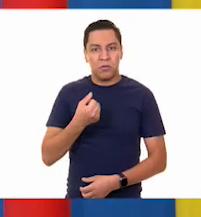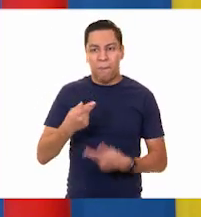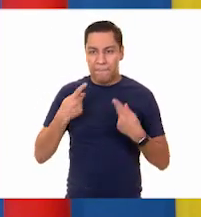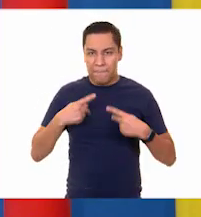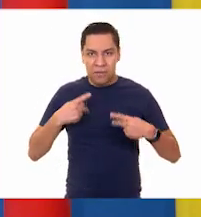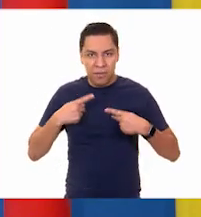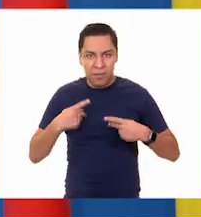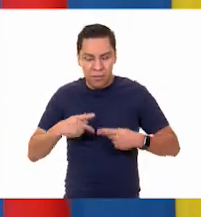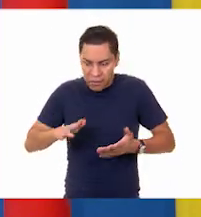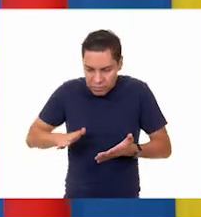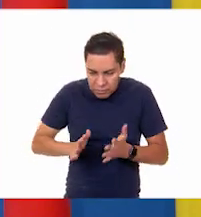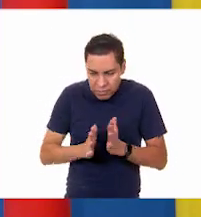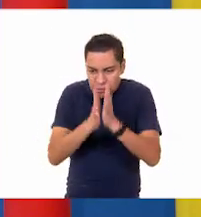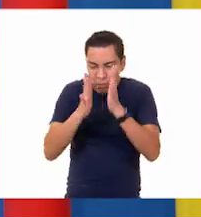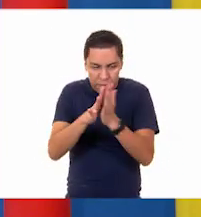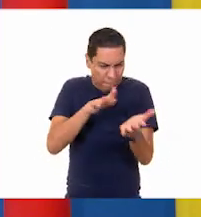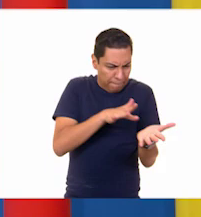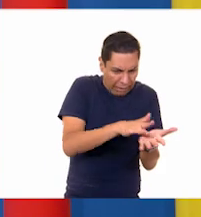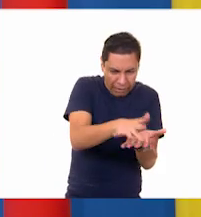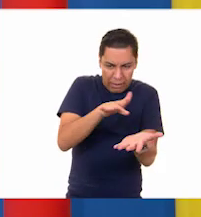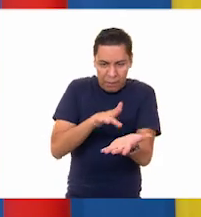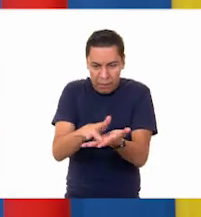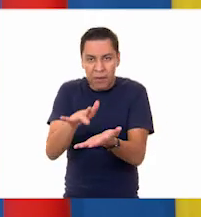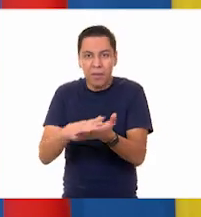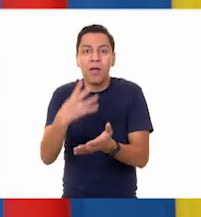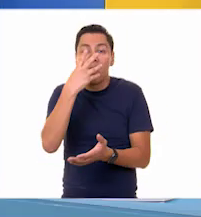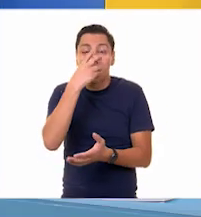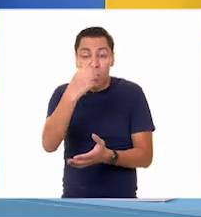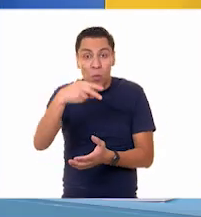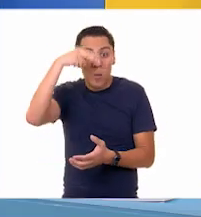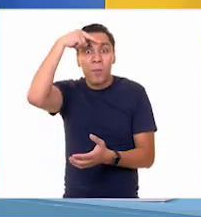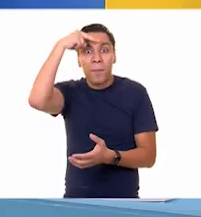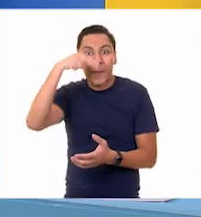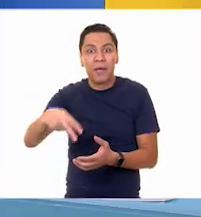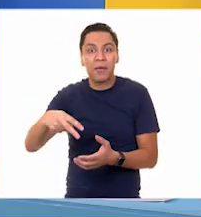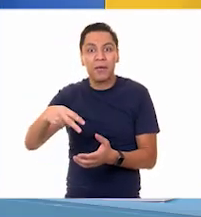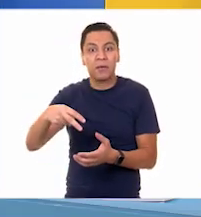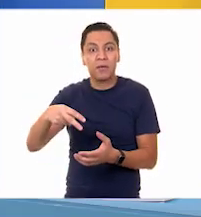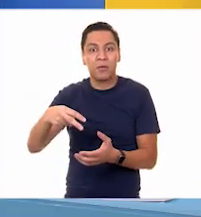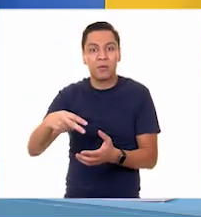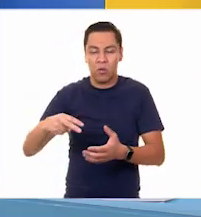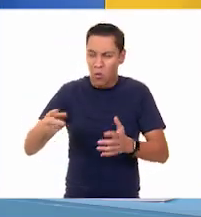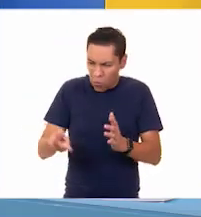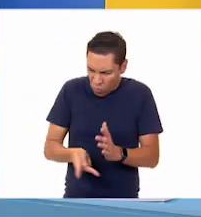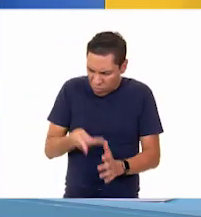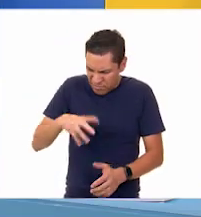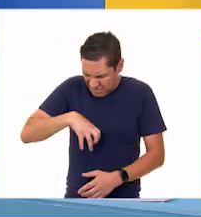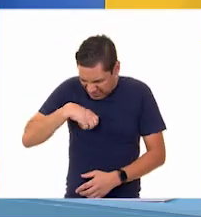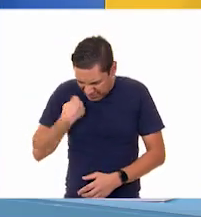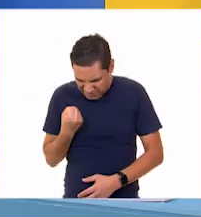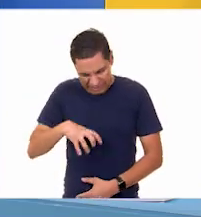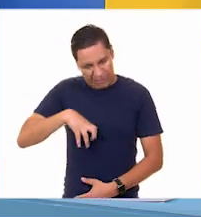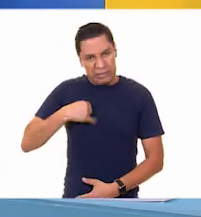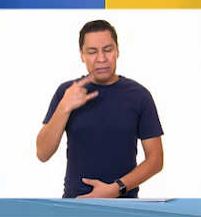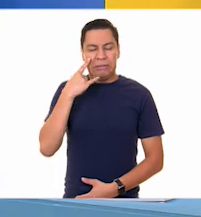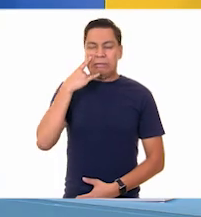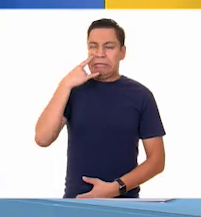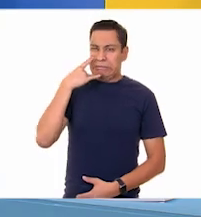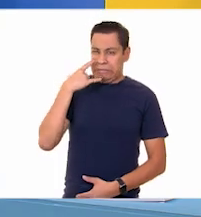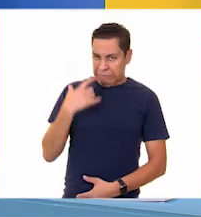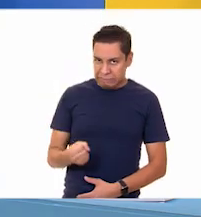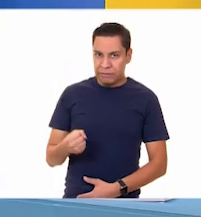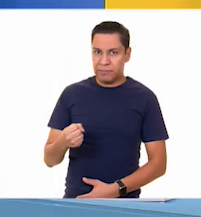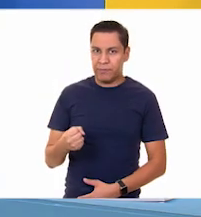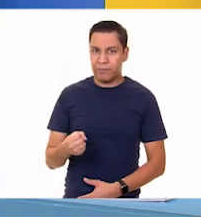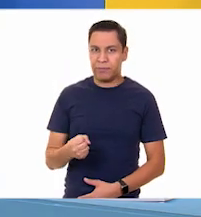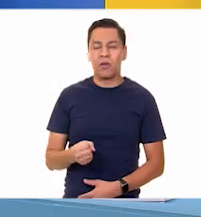liberar esa cantidad, después de haberse declarado extinto. Sí. Ha sido un esfuerzo impresionante y nos habla de que